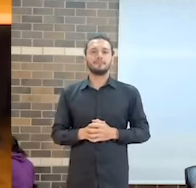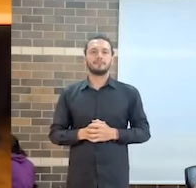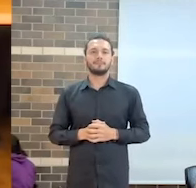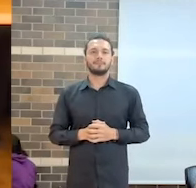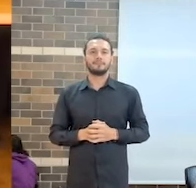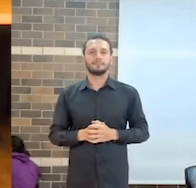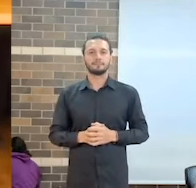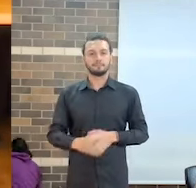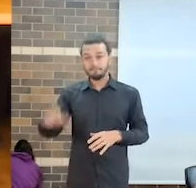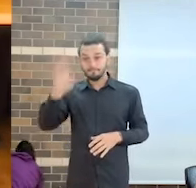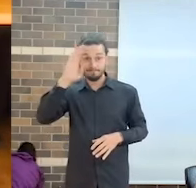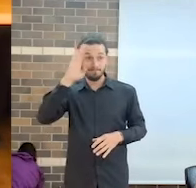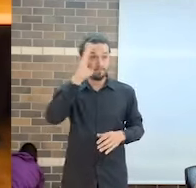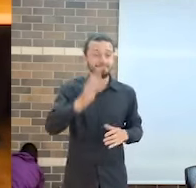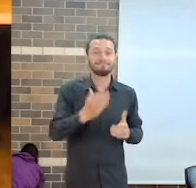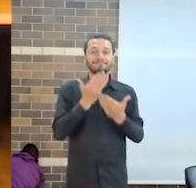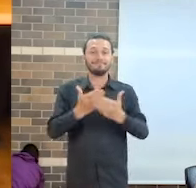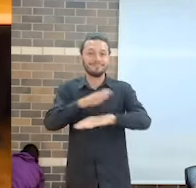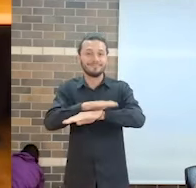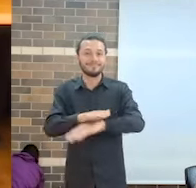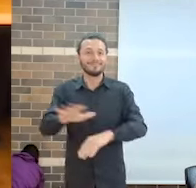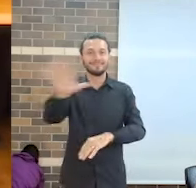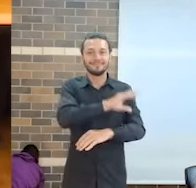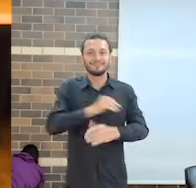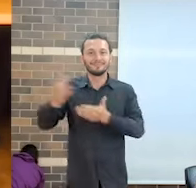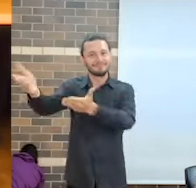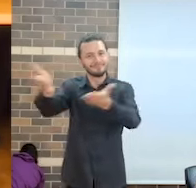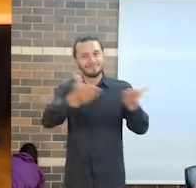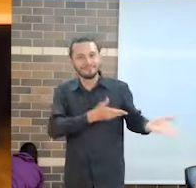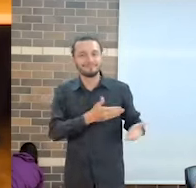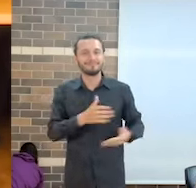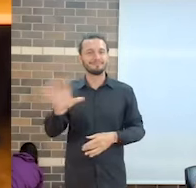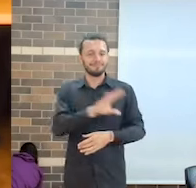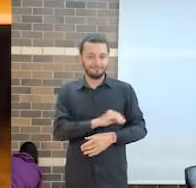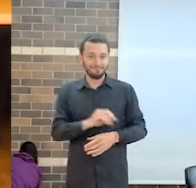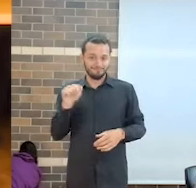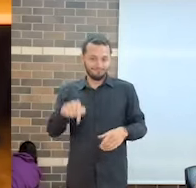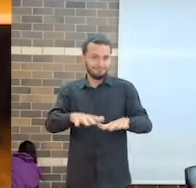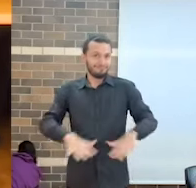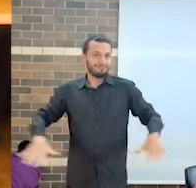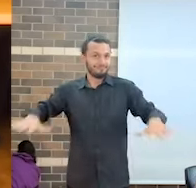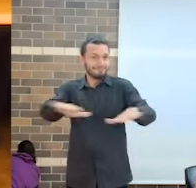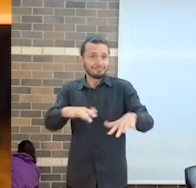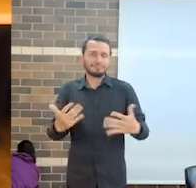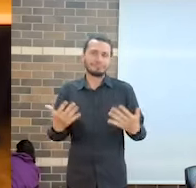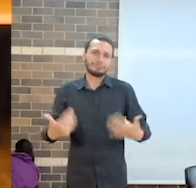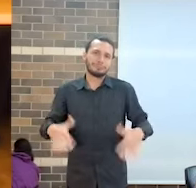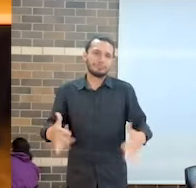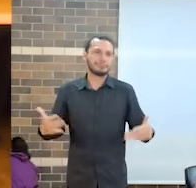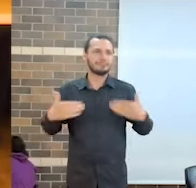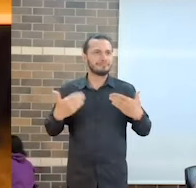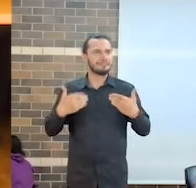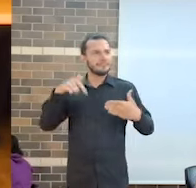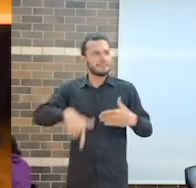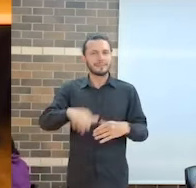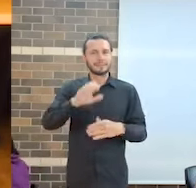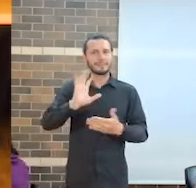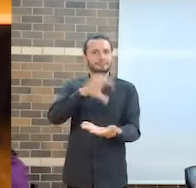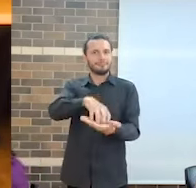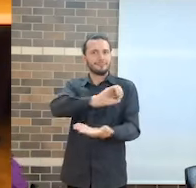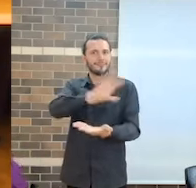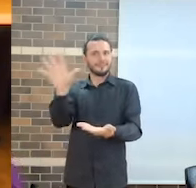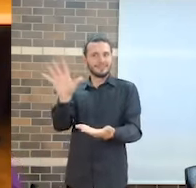Hola, buenas tardes a todos, a todas. Bienvenidos y bienvenidas a este espacio. Qué rico tener aquí en esta seccional un espacio, un